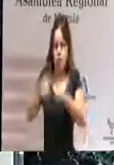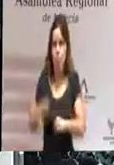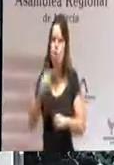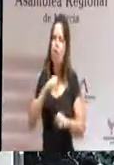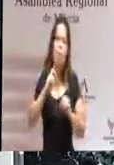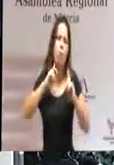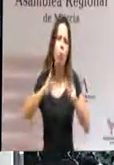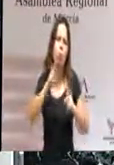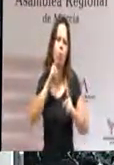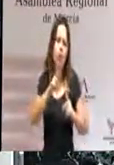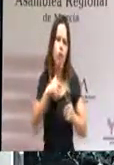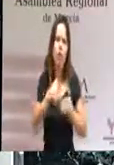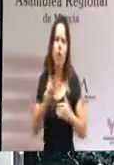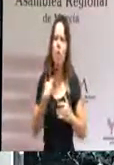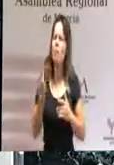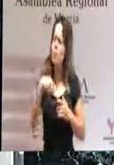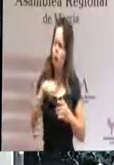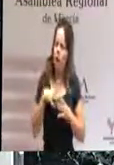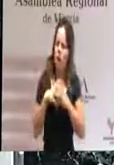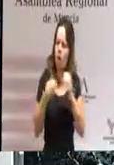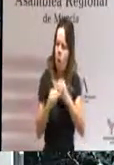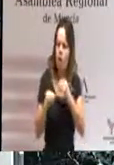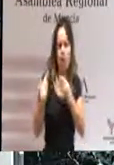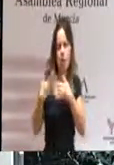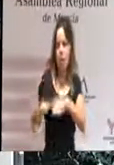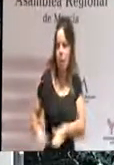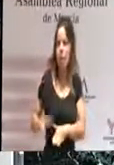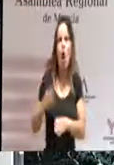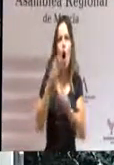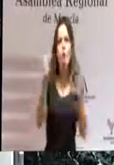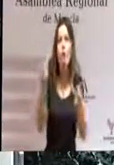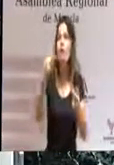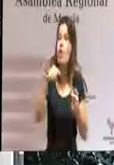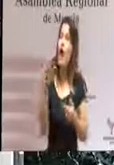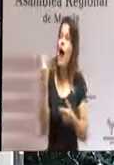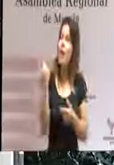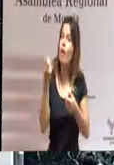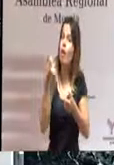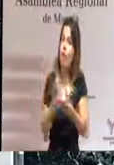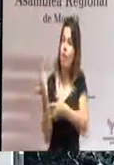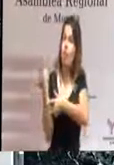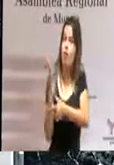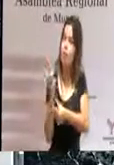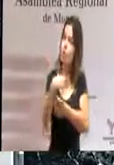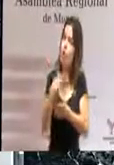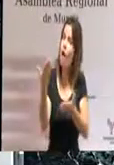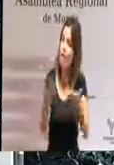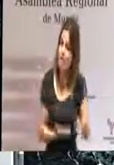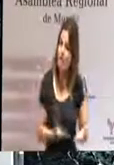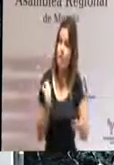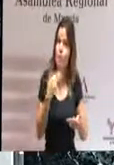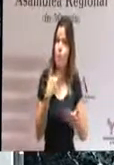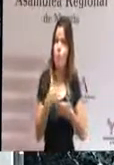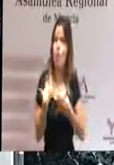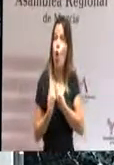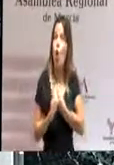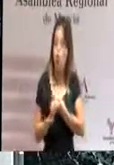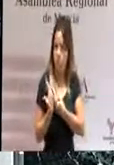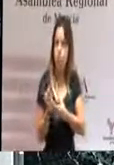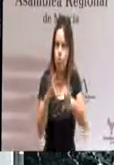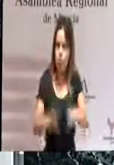señorías. Aparquemos los enfrentamientos. Ayer se les volvió a tender la mano. Acepten la invitación de mirar al futuro,